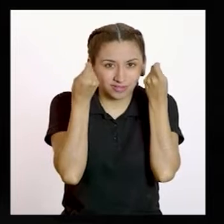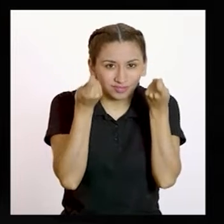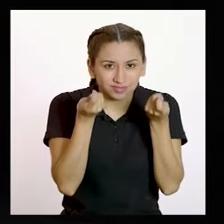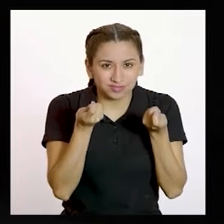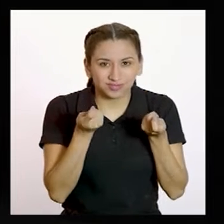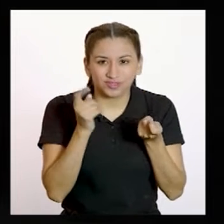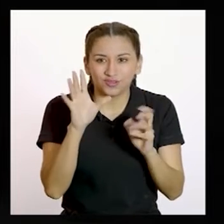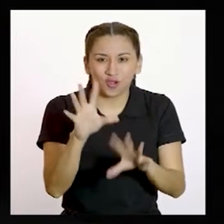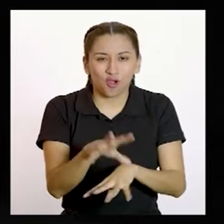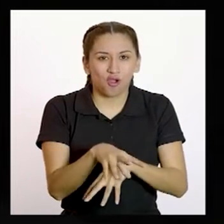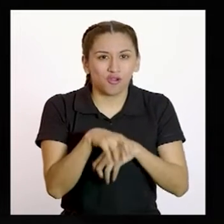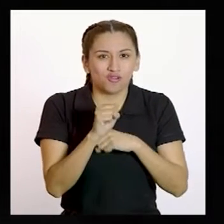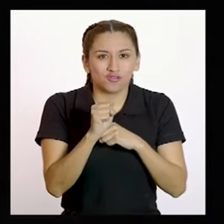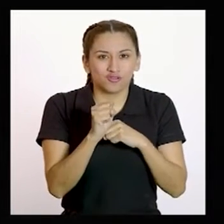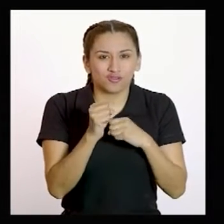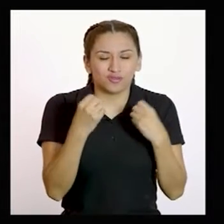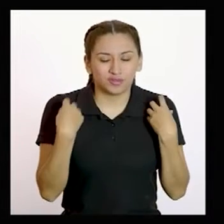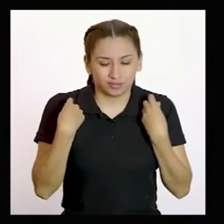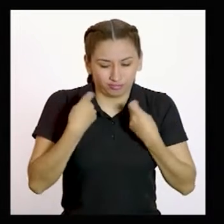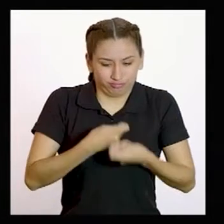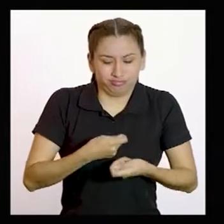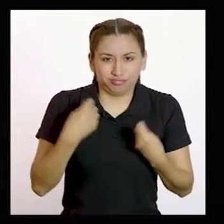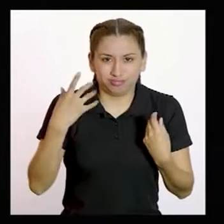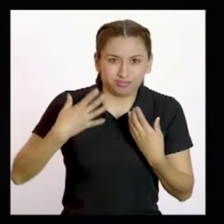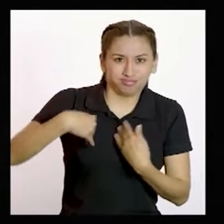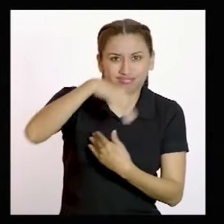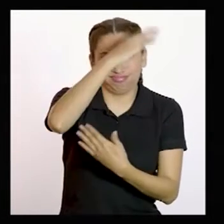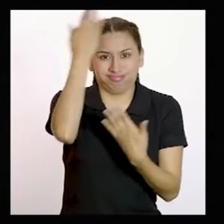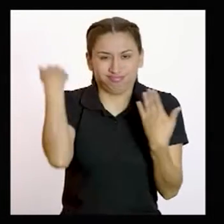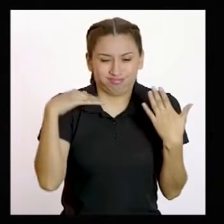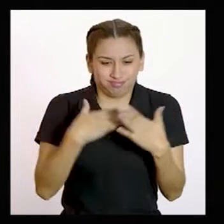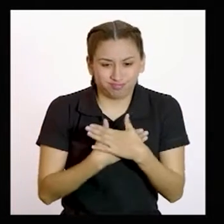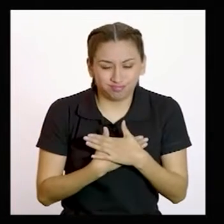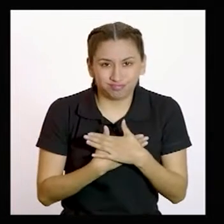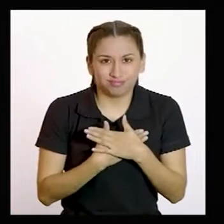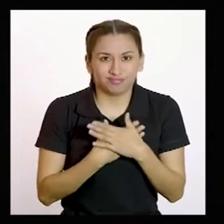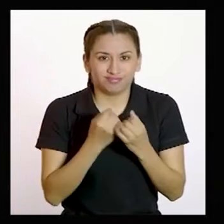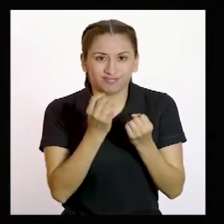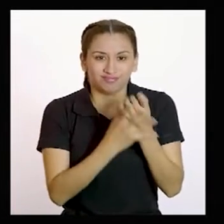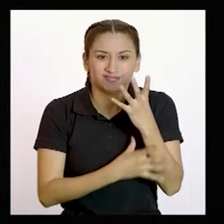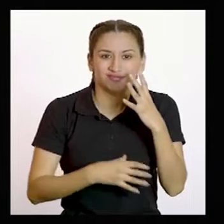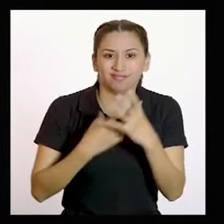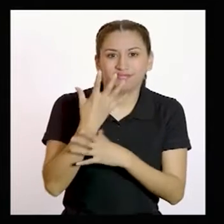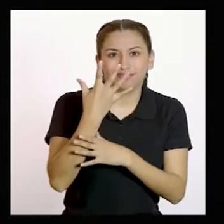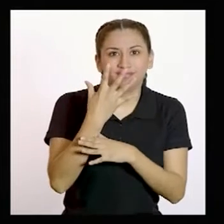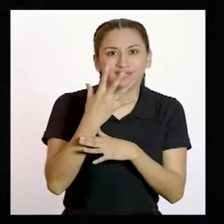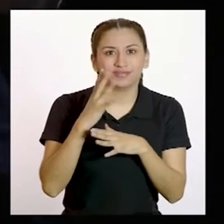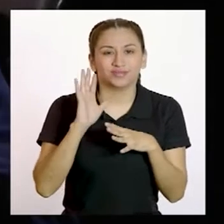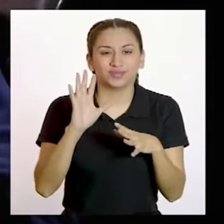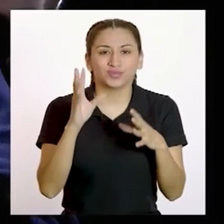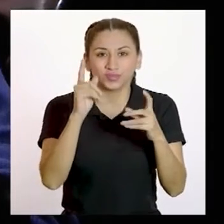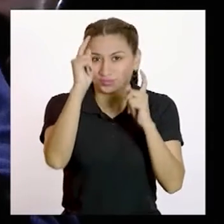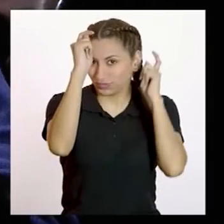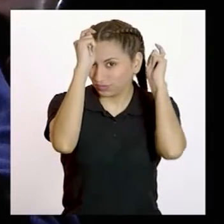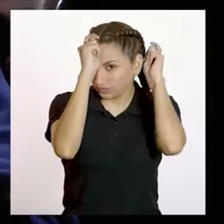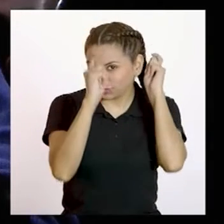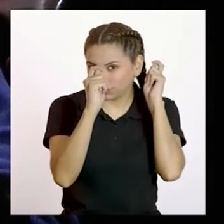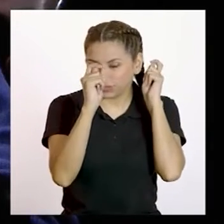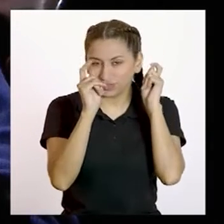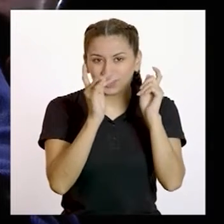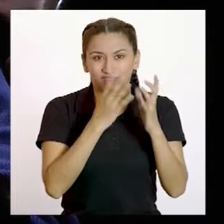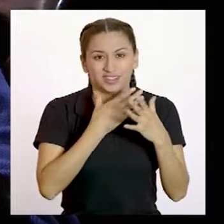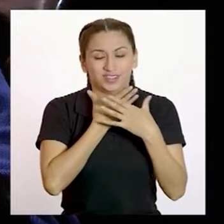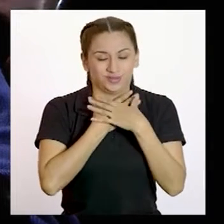disfraza con su estilo de allá, con su chaquita, con su wali, el